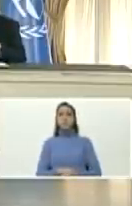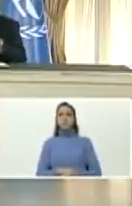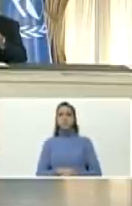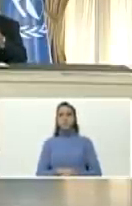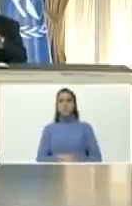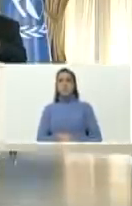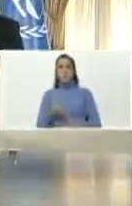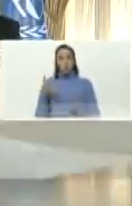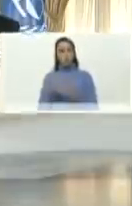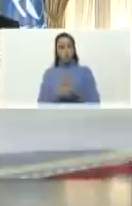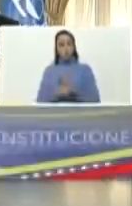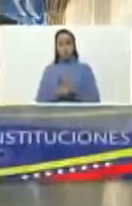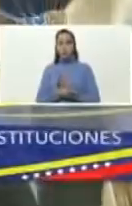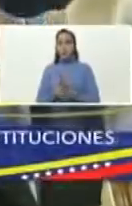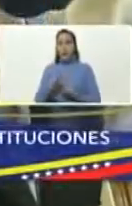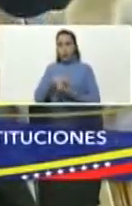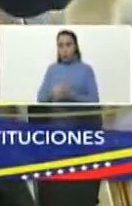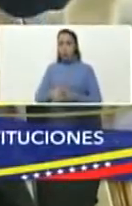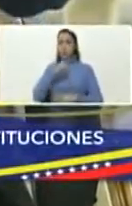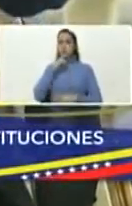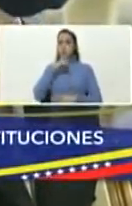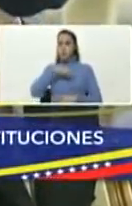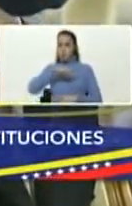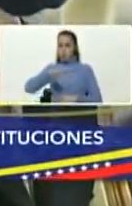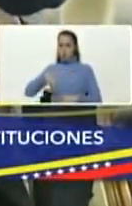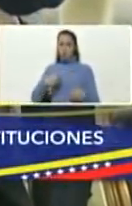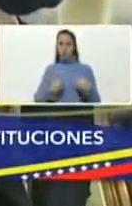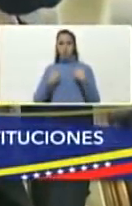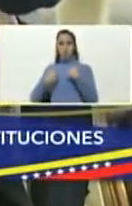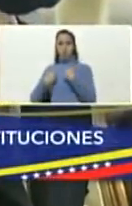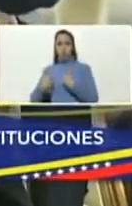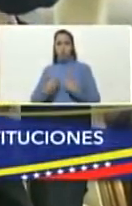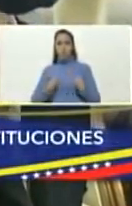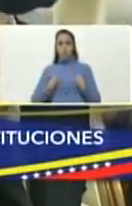en medio de la circunstancia más difícil que nos ha tocado vivir,